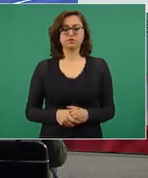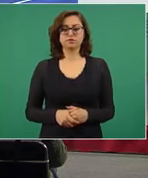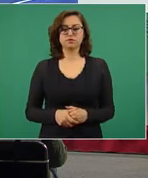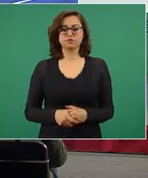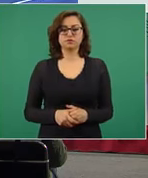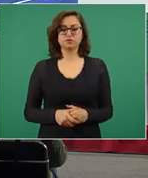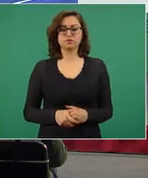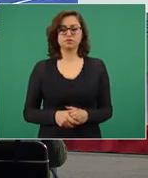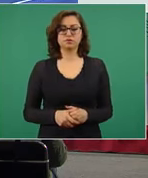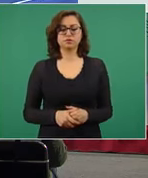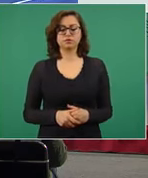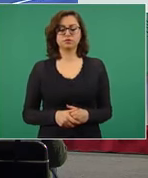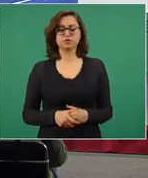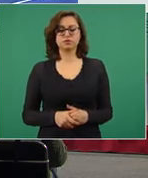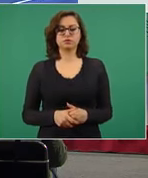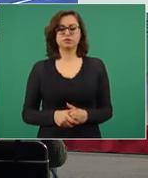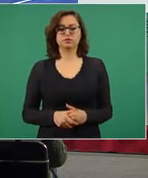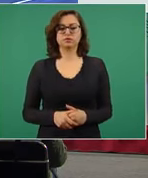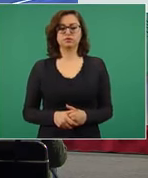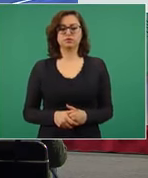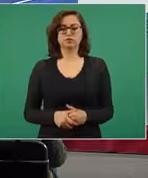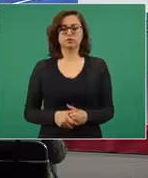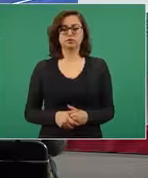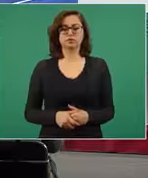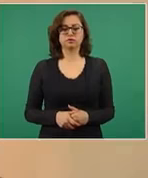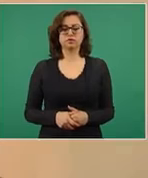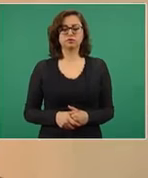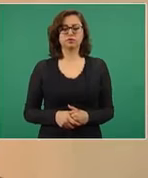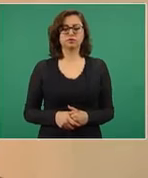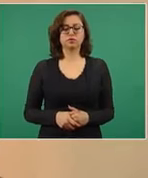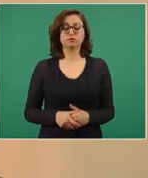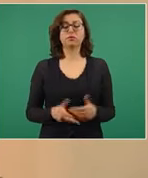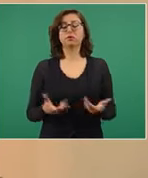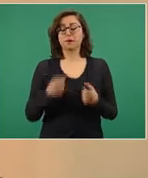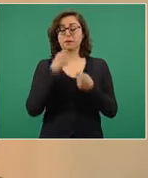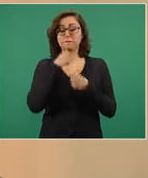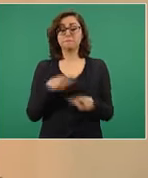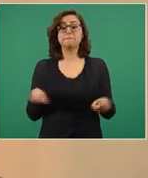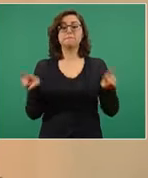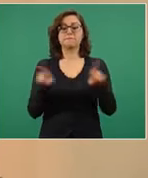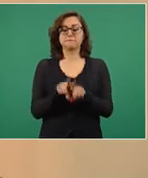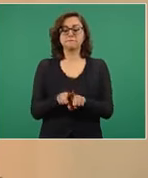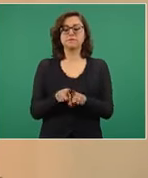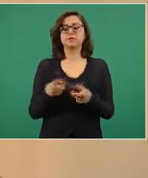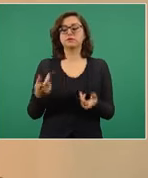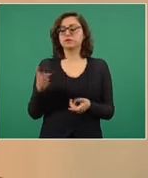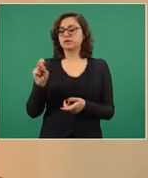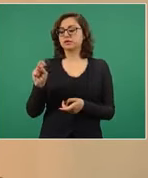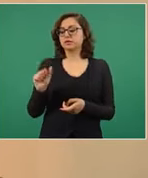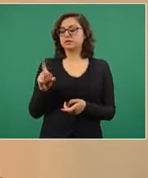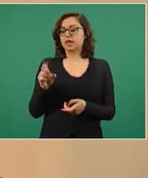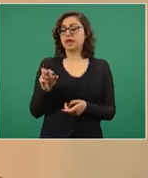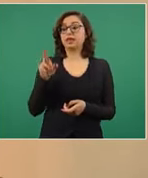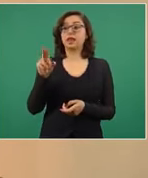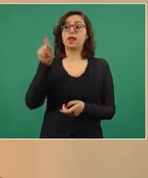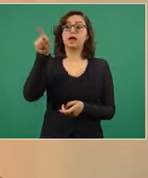La Guardia también sigue proporcionando apoyo de seguridad a los fertilizantes que distribuye SADER en el estado de